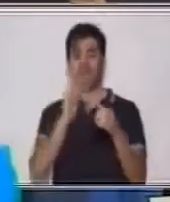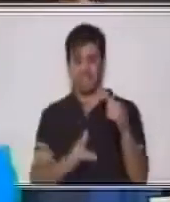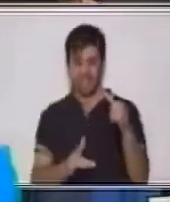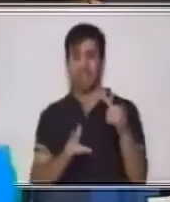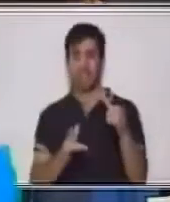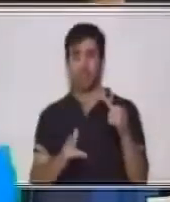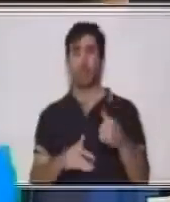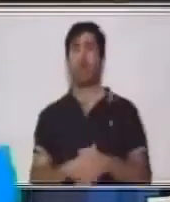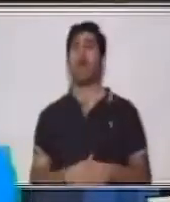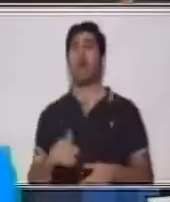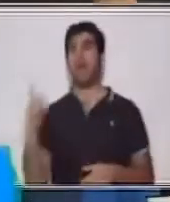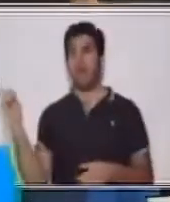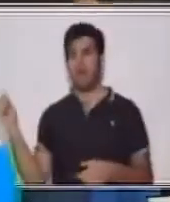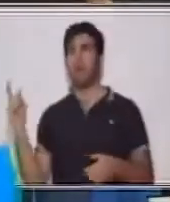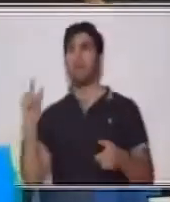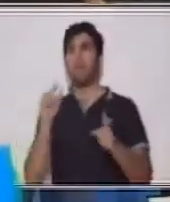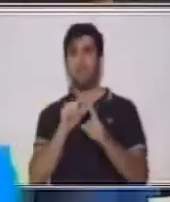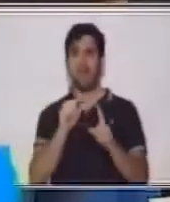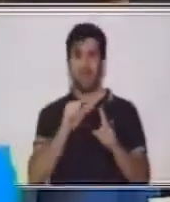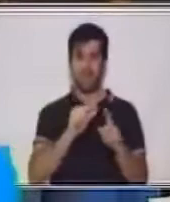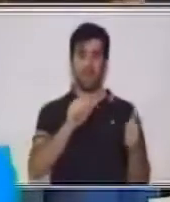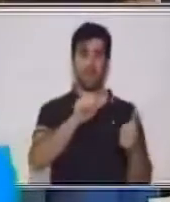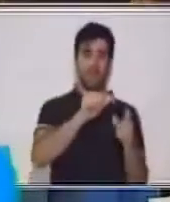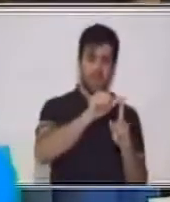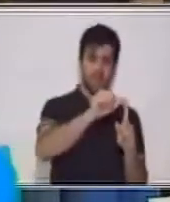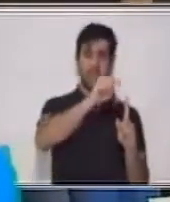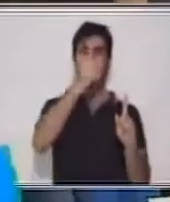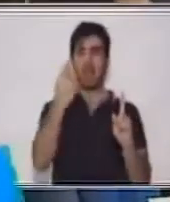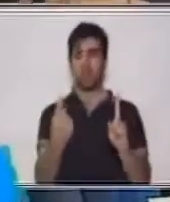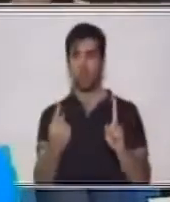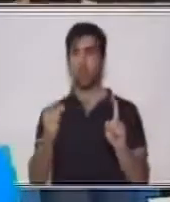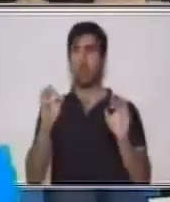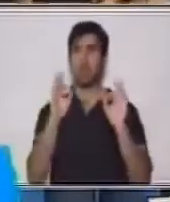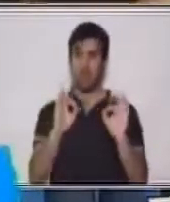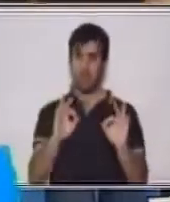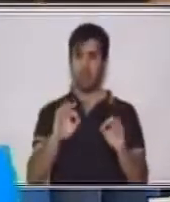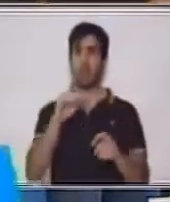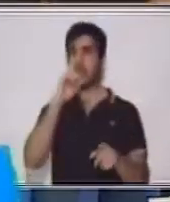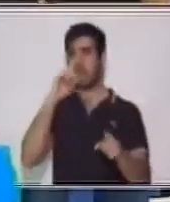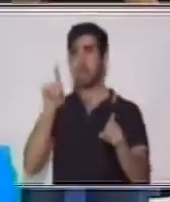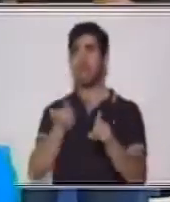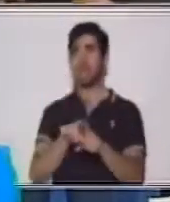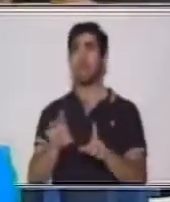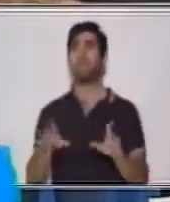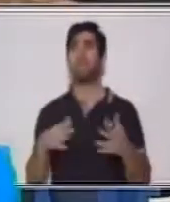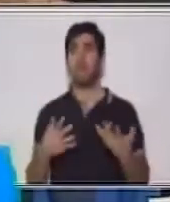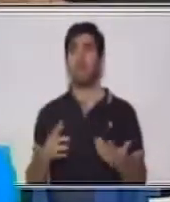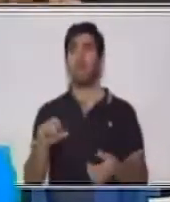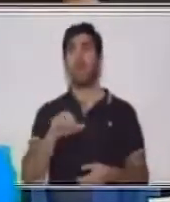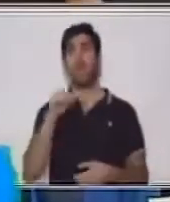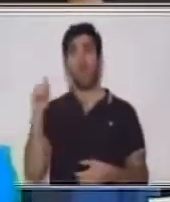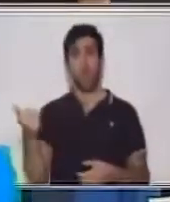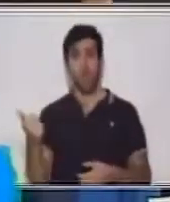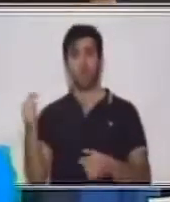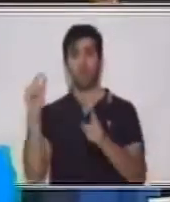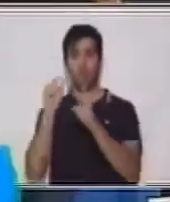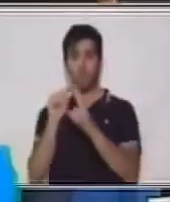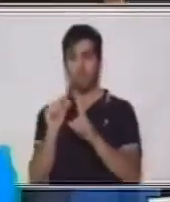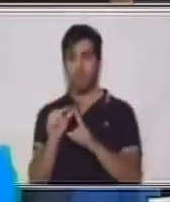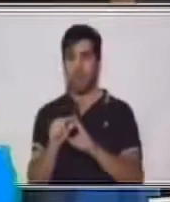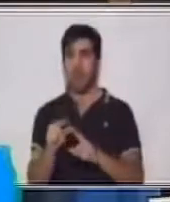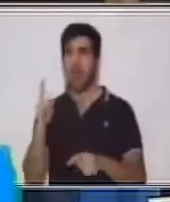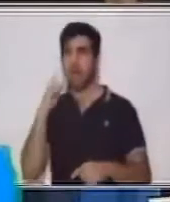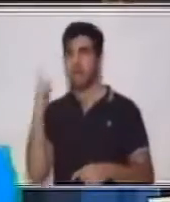las palabras antónimas. Excelente. También tenemos otras palabras que se